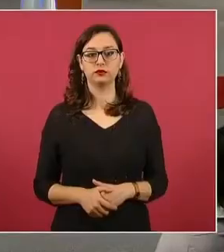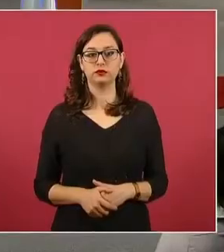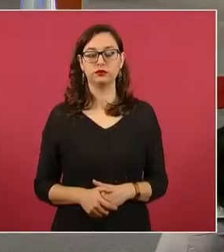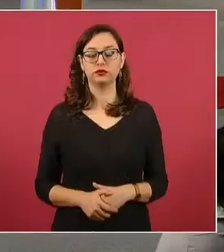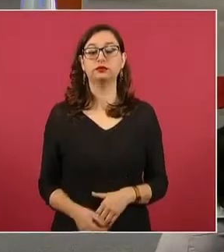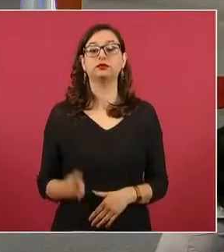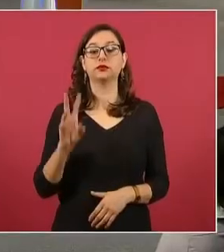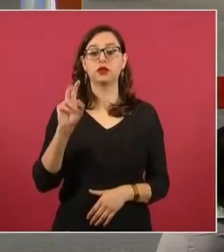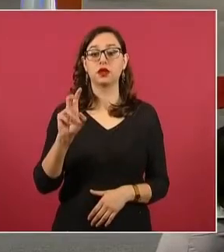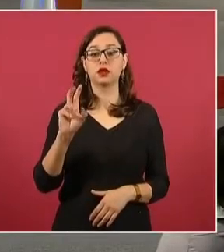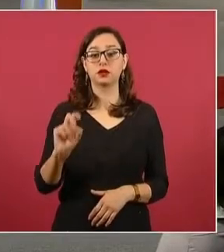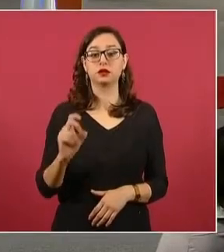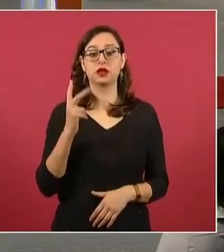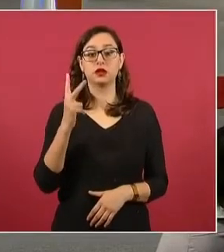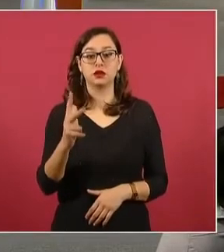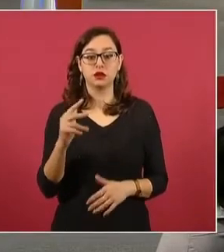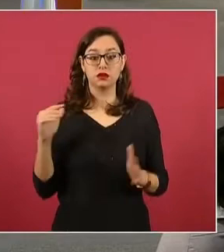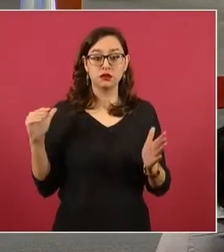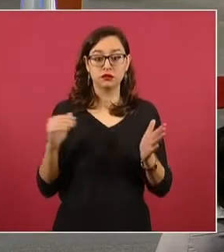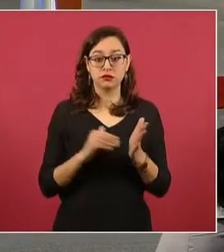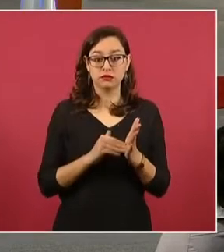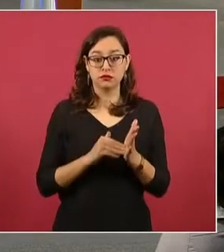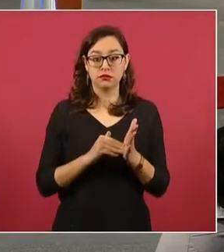Ya hay